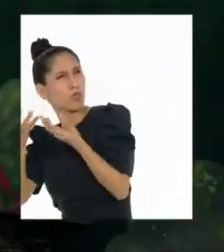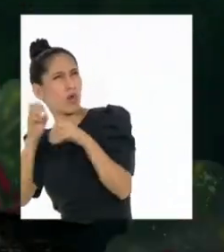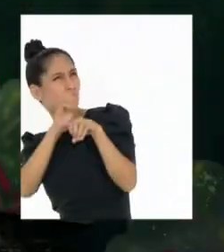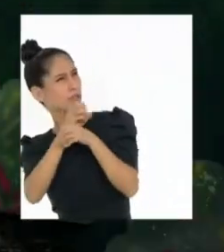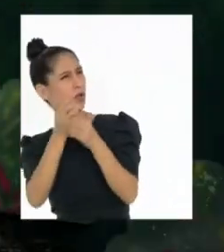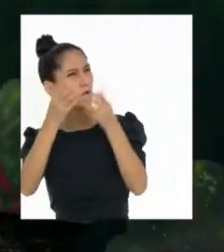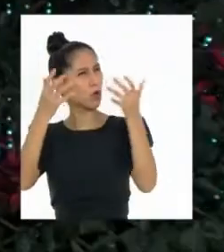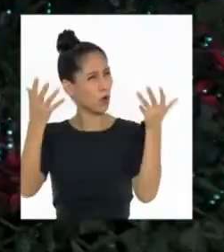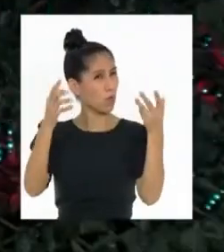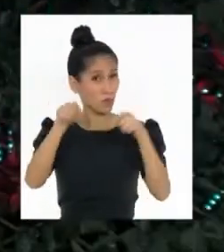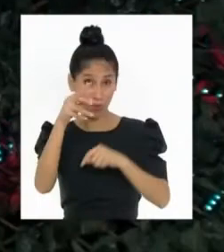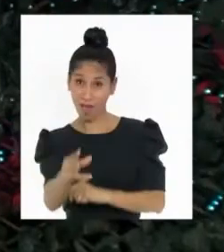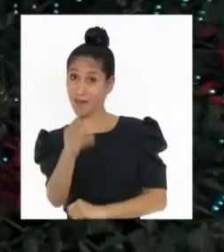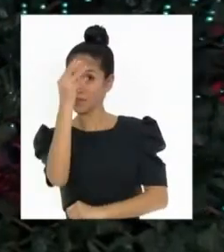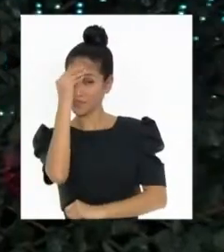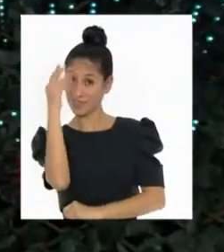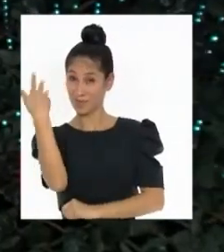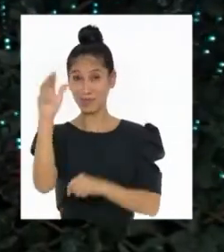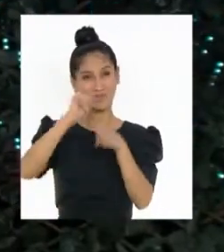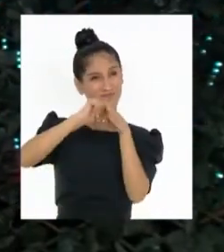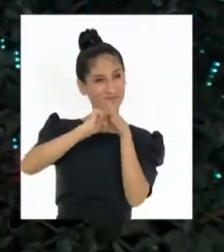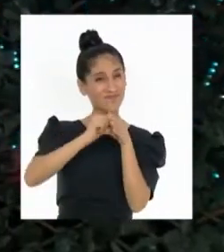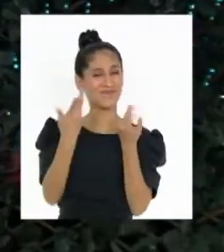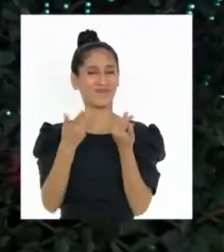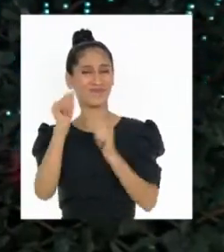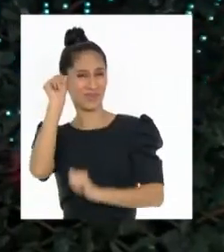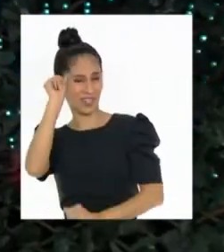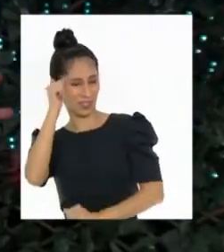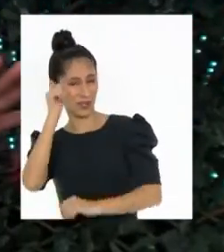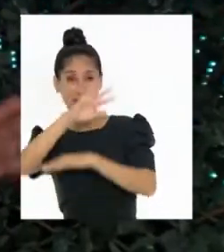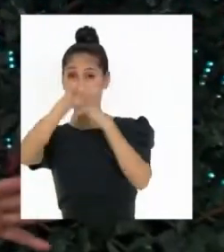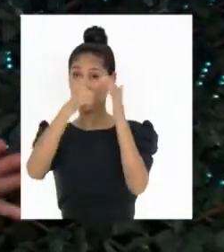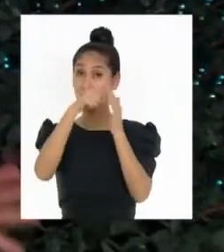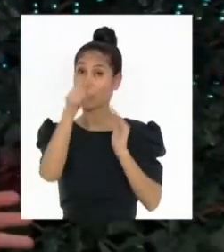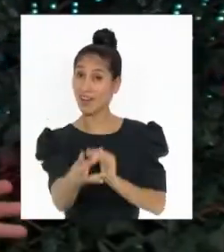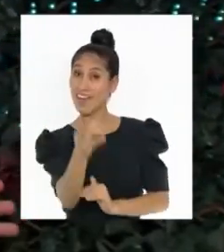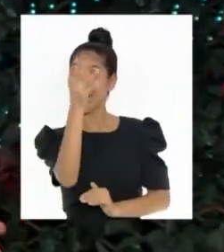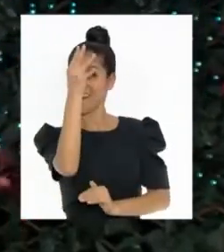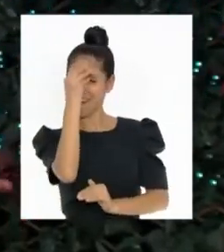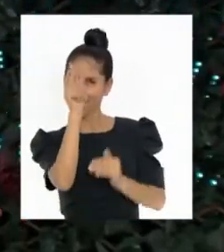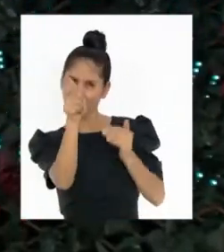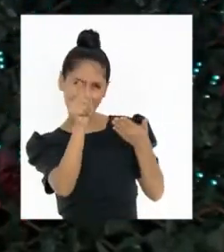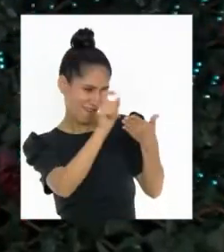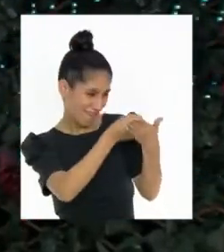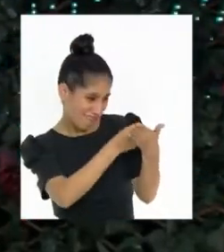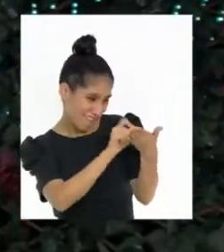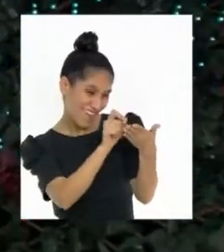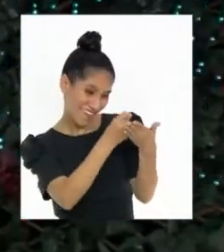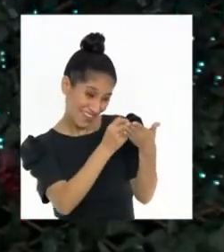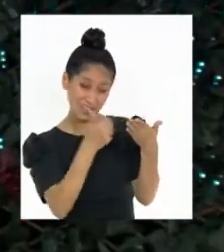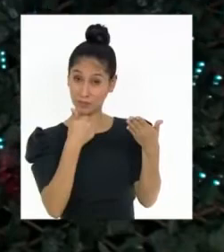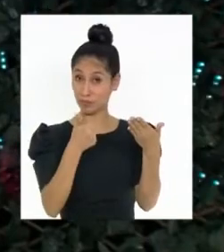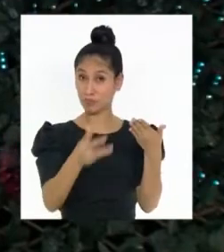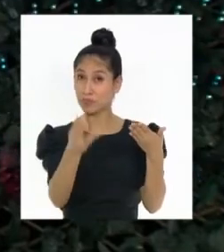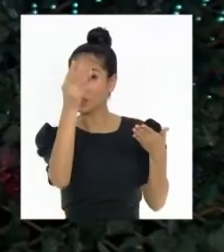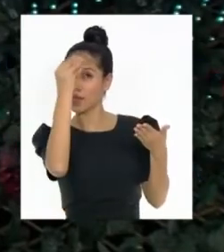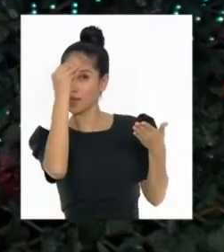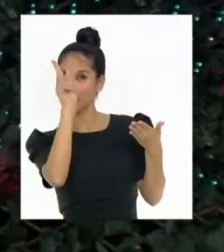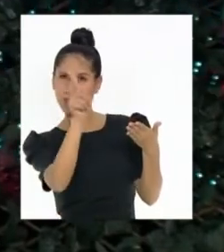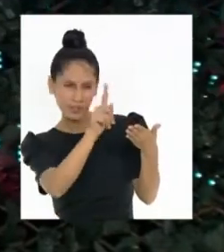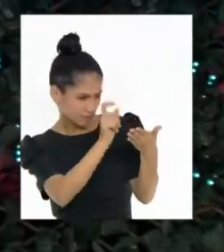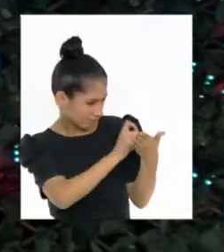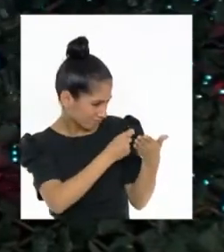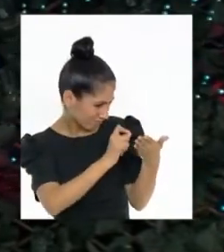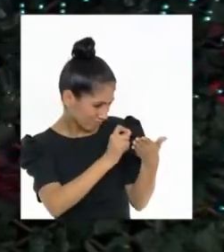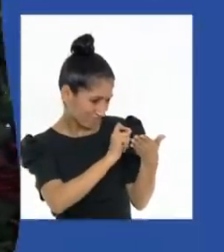sigamos la recomendación. No se olviden de ir tomando notas de todo lo que hemos visto, porque será información valiosa para cuando